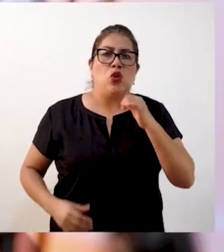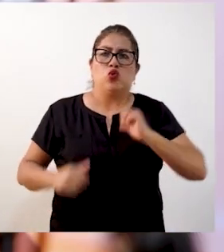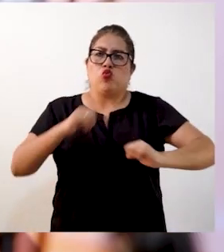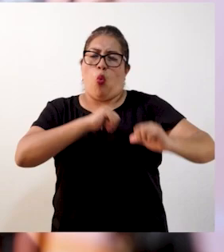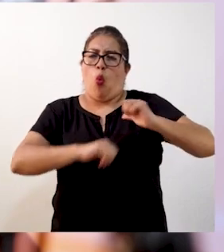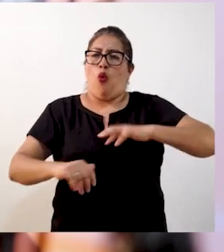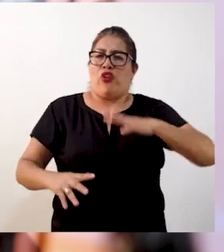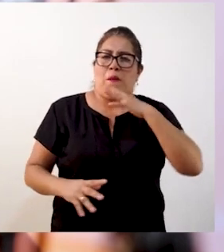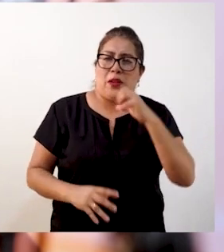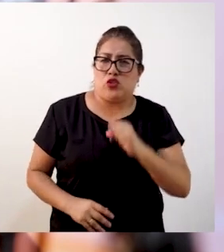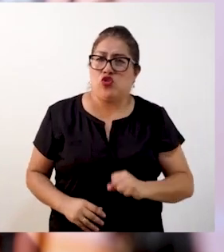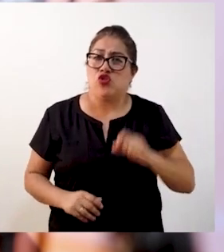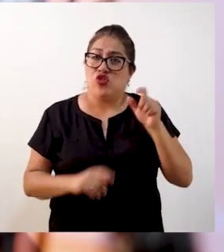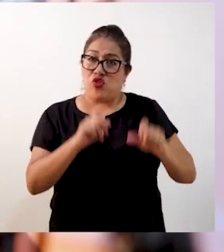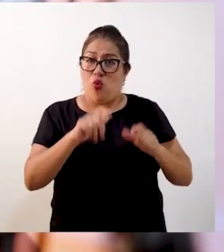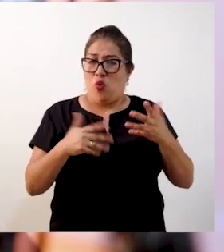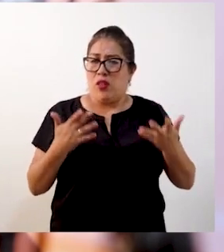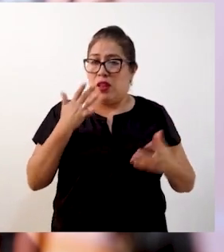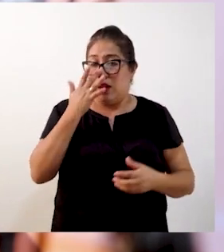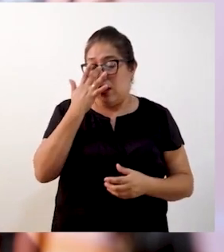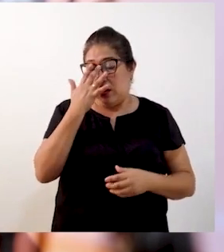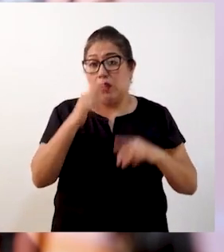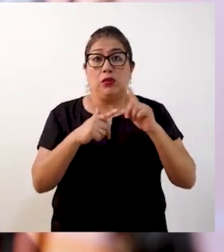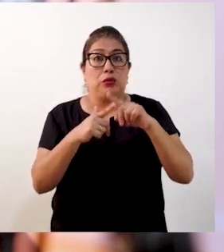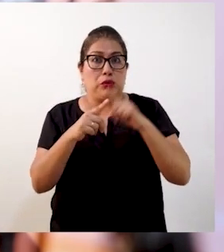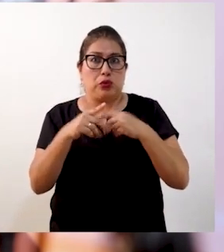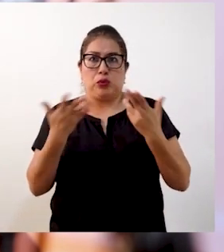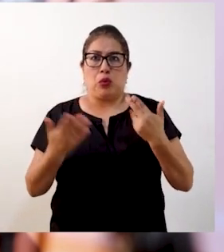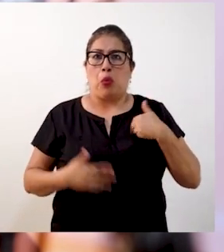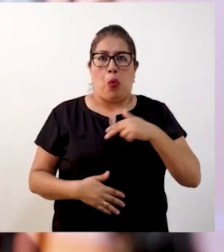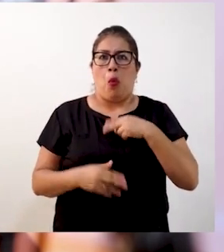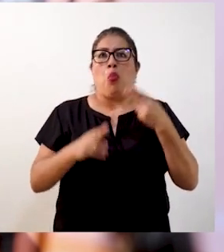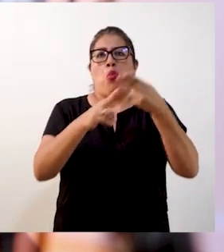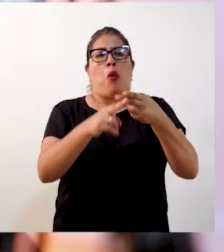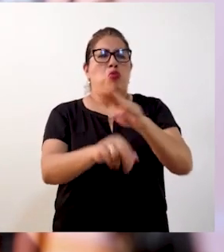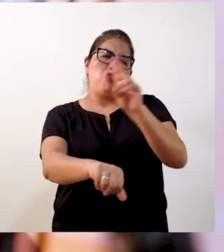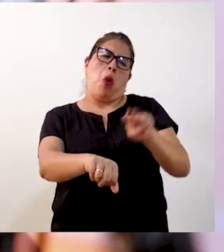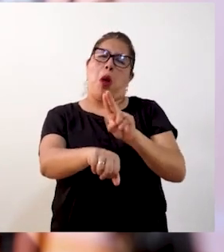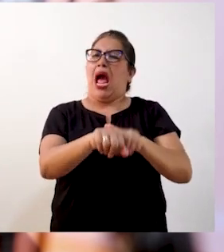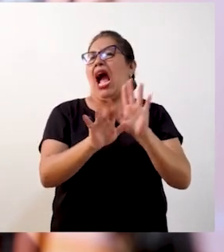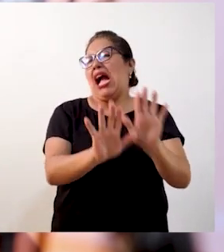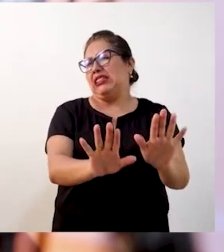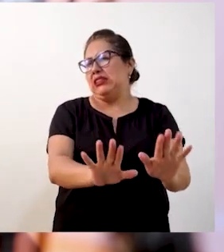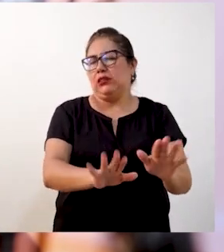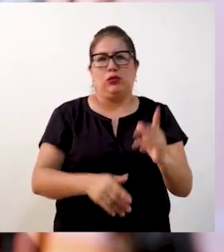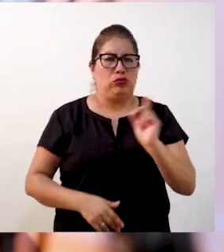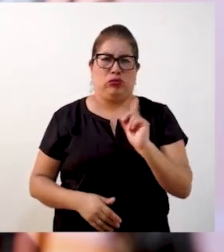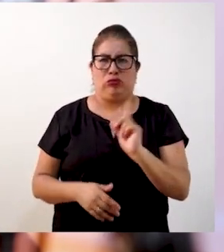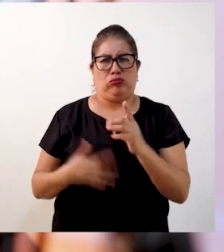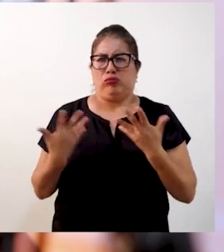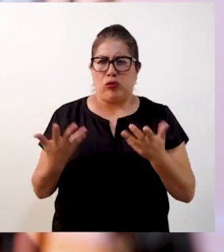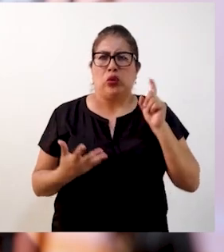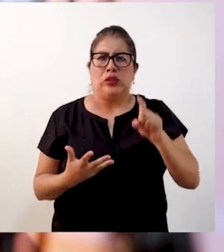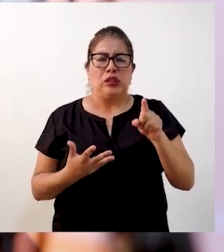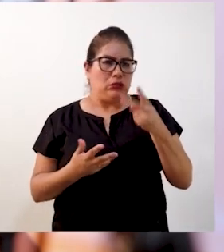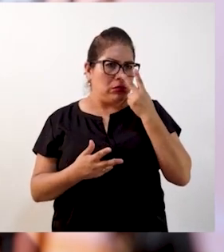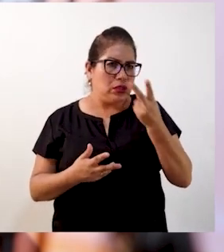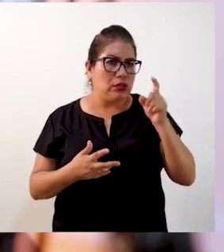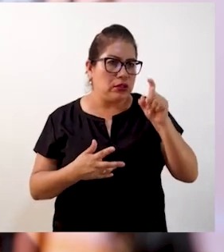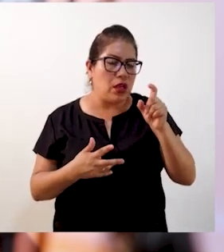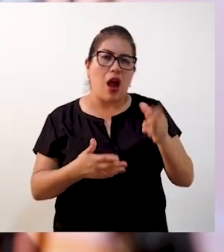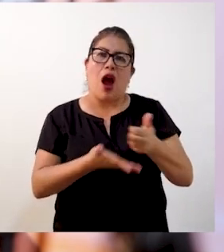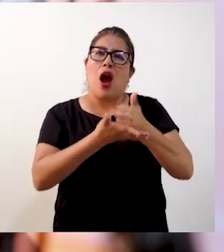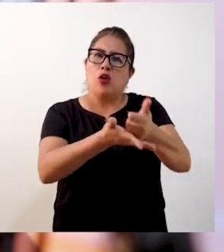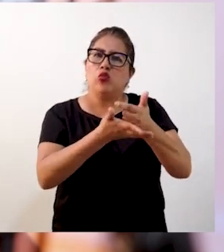Claro que sí, por supuesto no podemos normalizar una enfermedad, porque realmente ellos necesitan y requieren